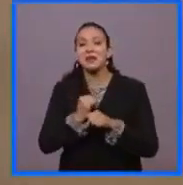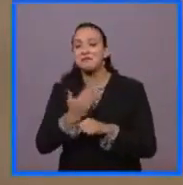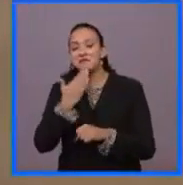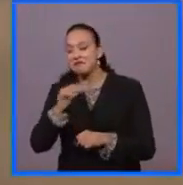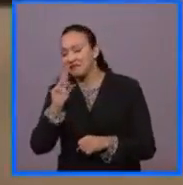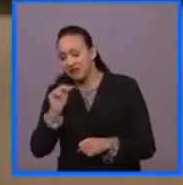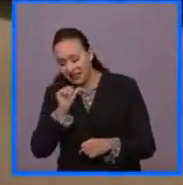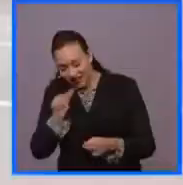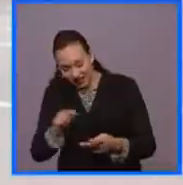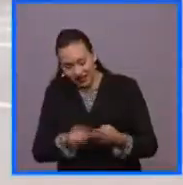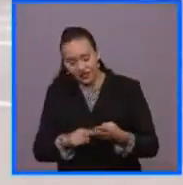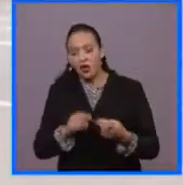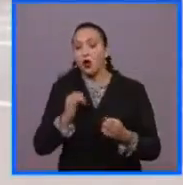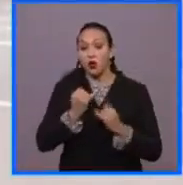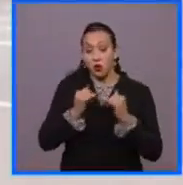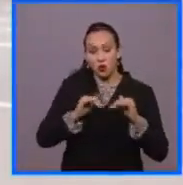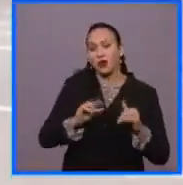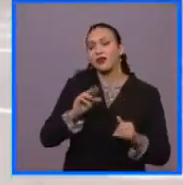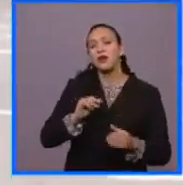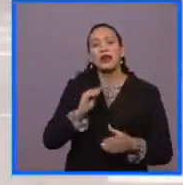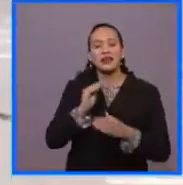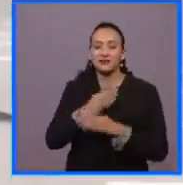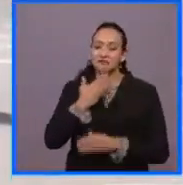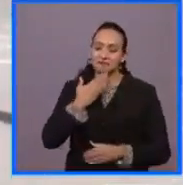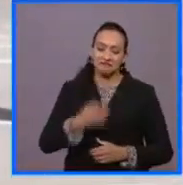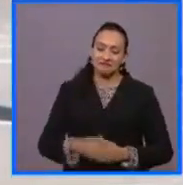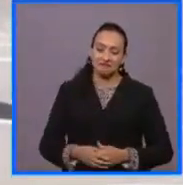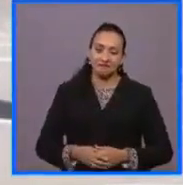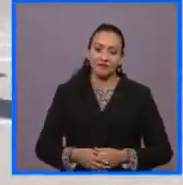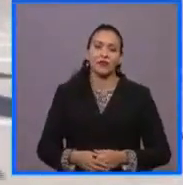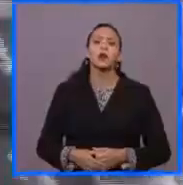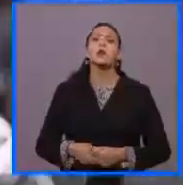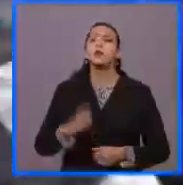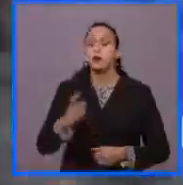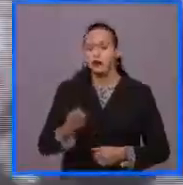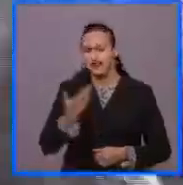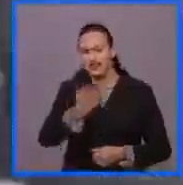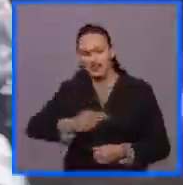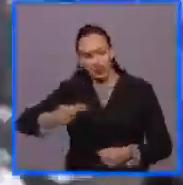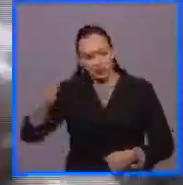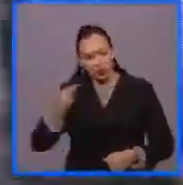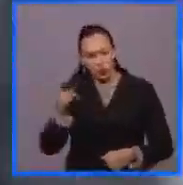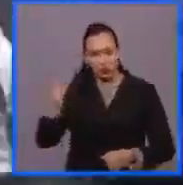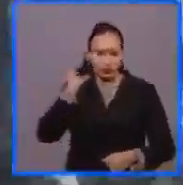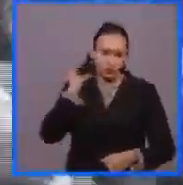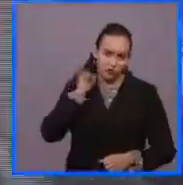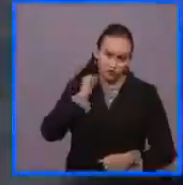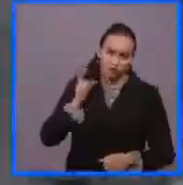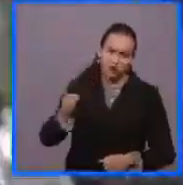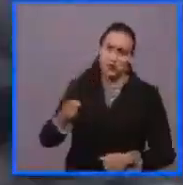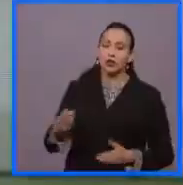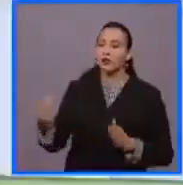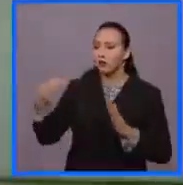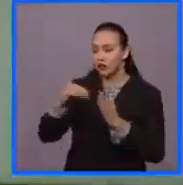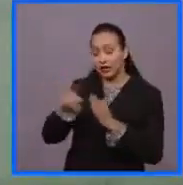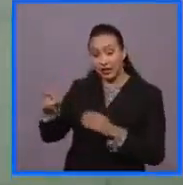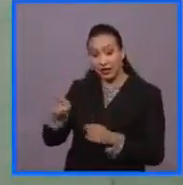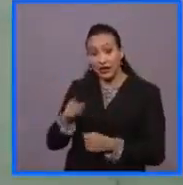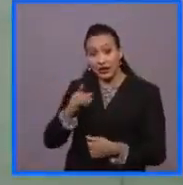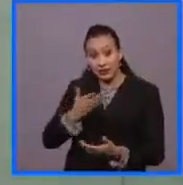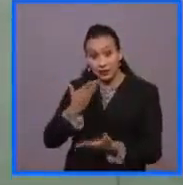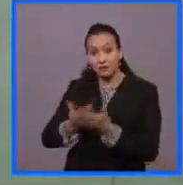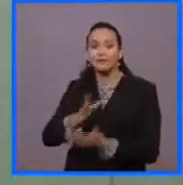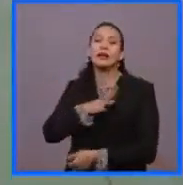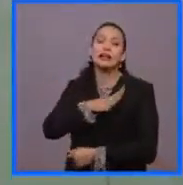investigaciones imparciales e impunidad. Ante ello, realizó un llamado urgente al Congreso de la Unión para que rechace